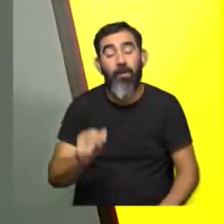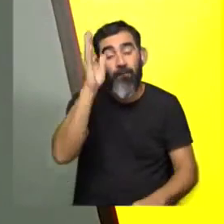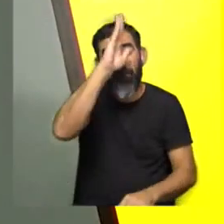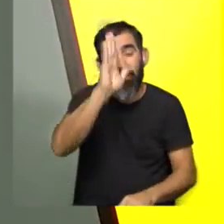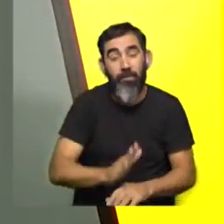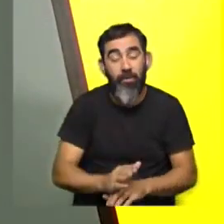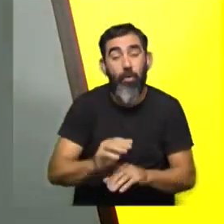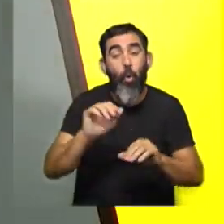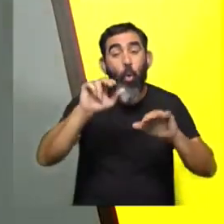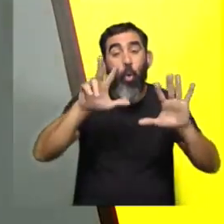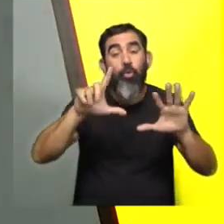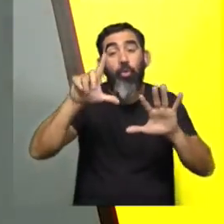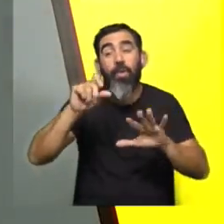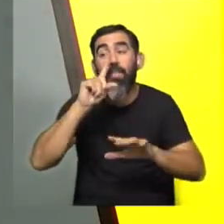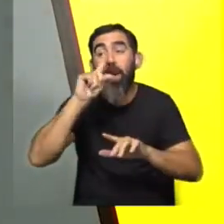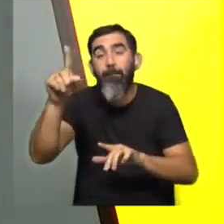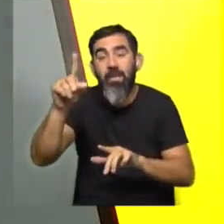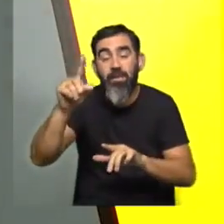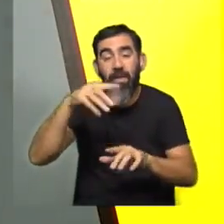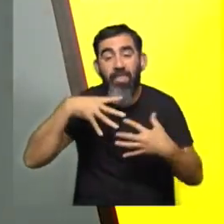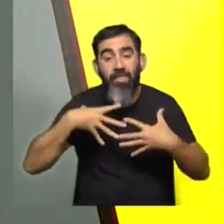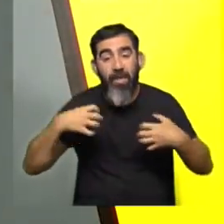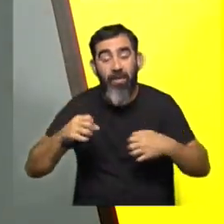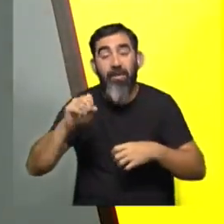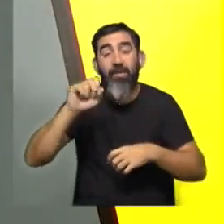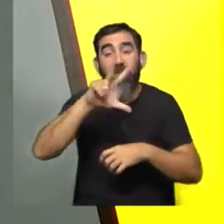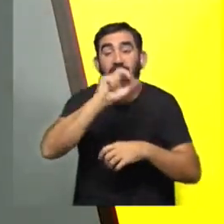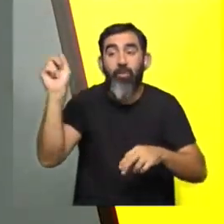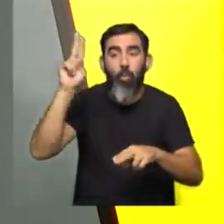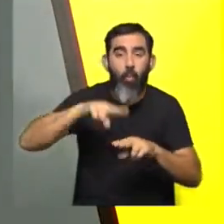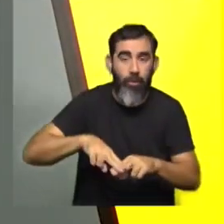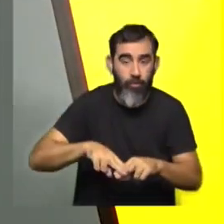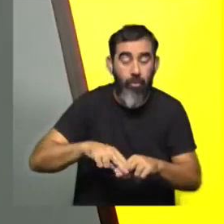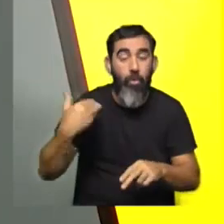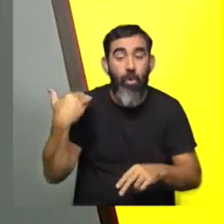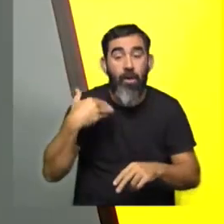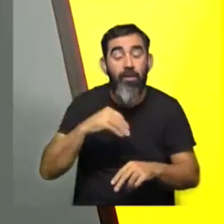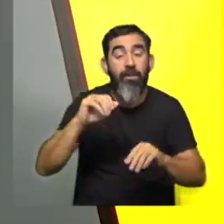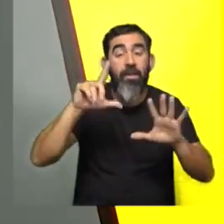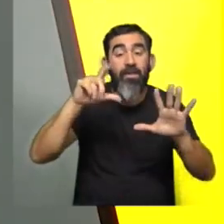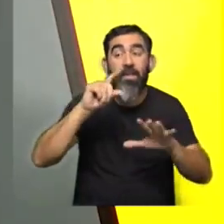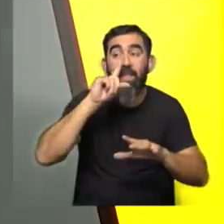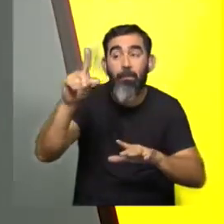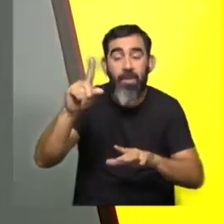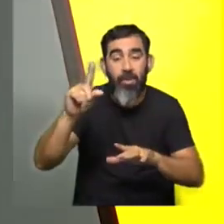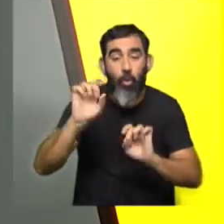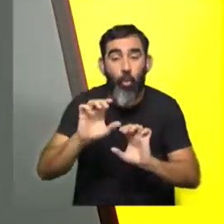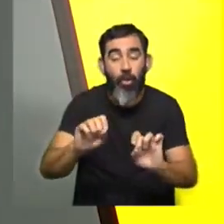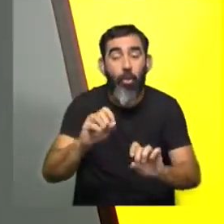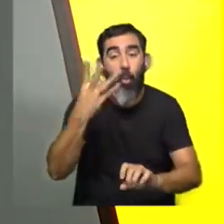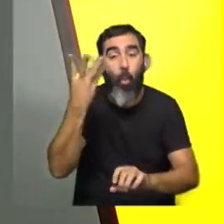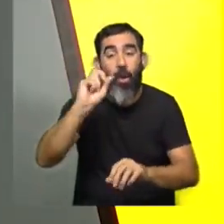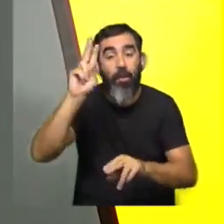Brasil, 870.000 casos de dengue y 300 muertos. En Argentina, 70.000 y